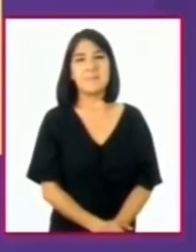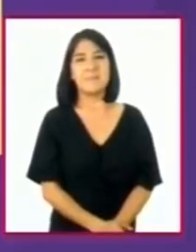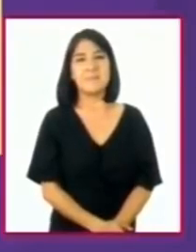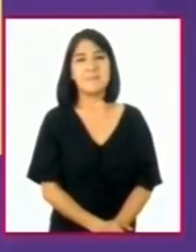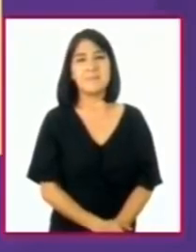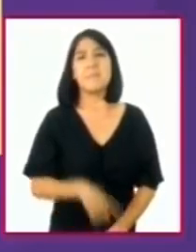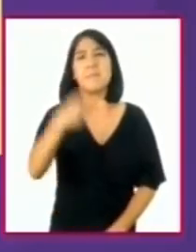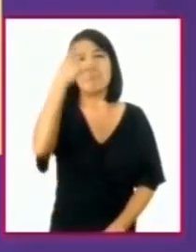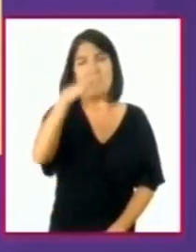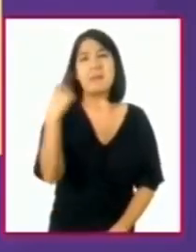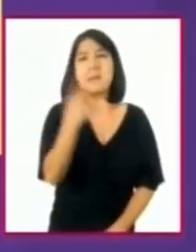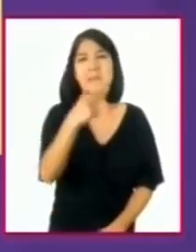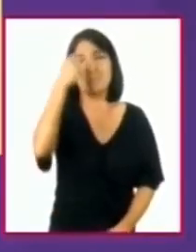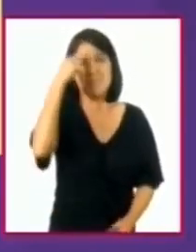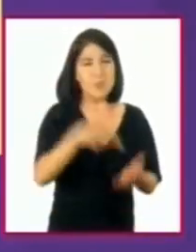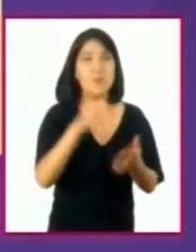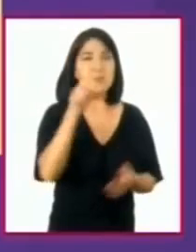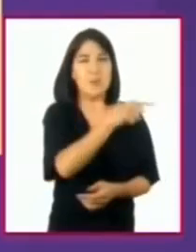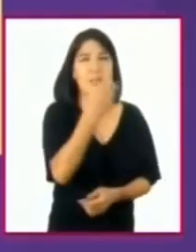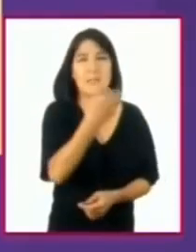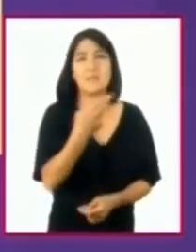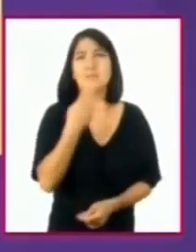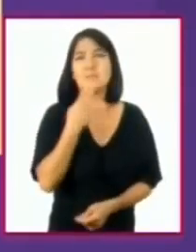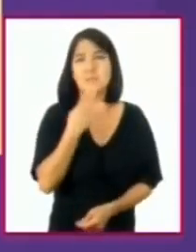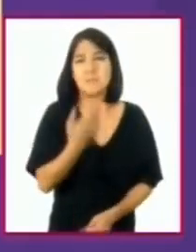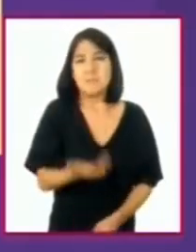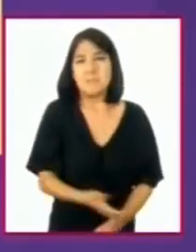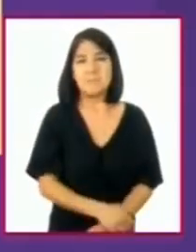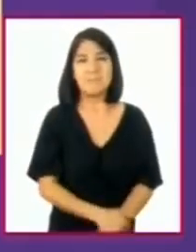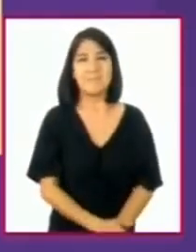¿Para qué creen que se utilizaba?